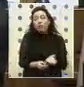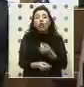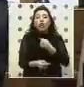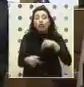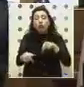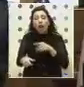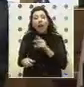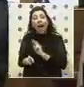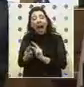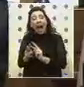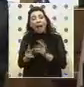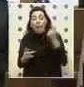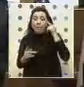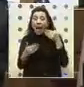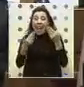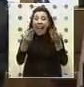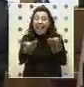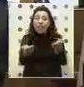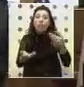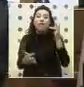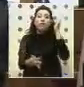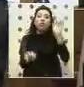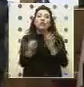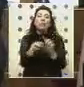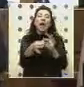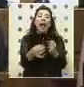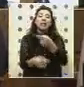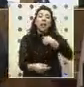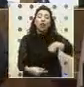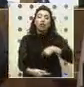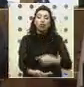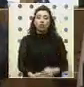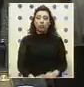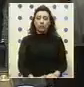por ellos es lo que probablemente el día de mañana nuestro país haga por nosotros. Muchas gracias.